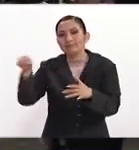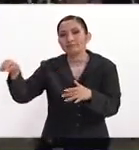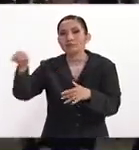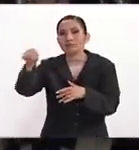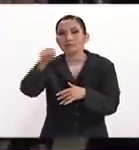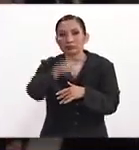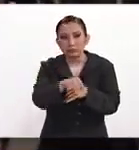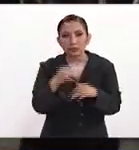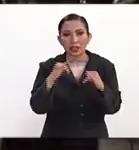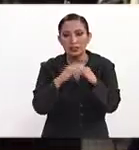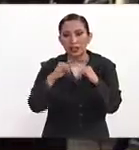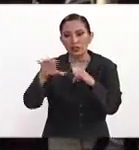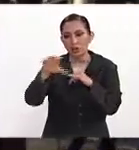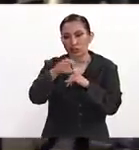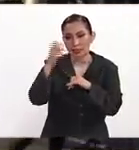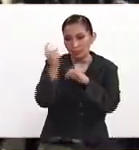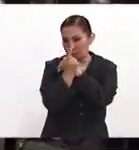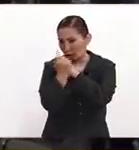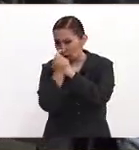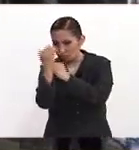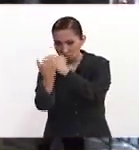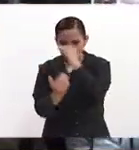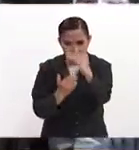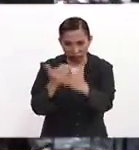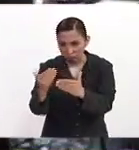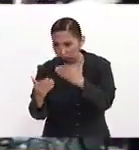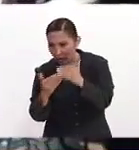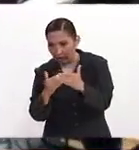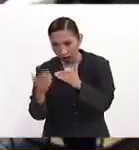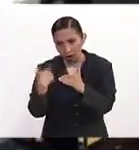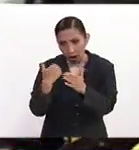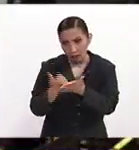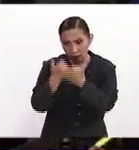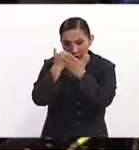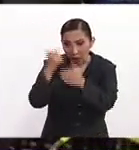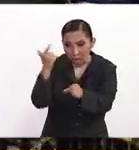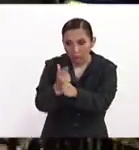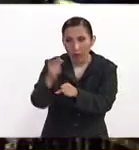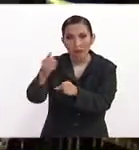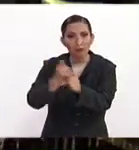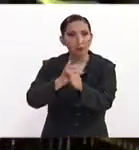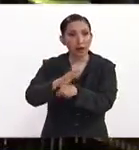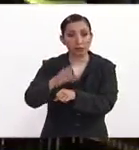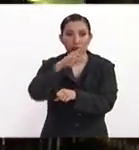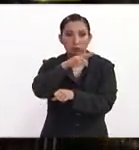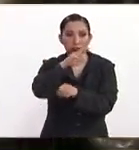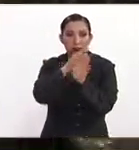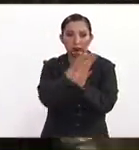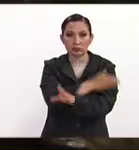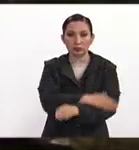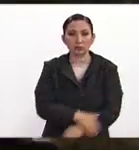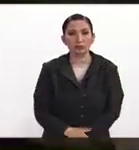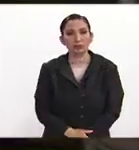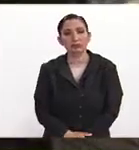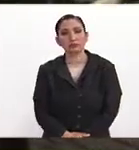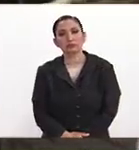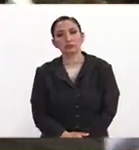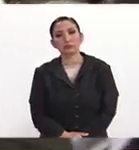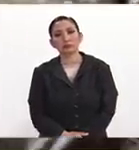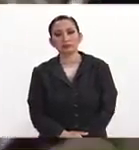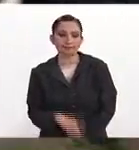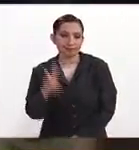muchas instituciones de tecnología avanzada que pues ayudan a detectar información lo más pronto posible.